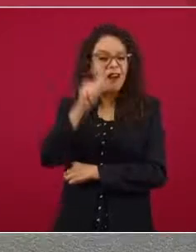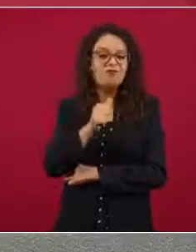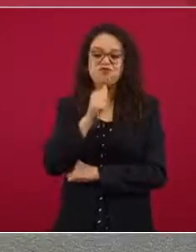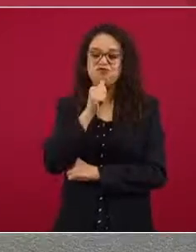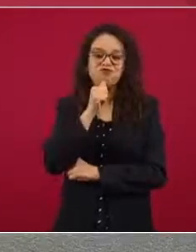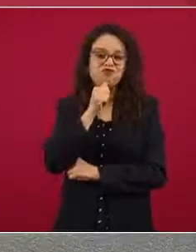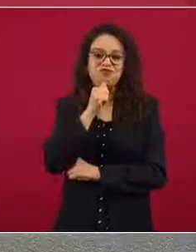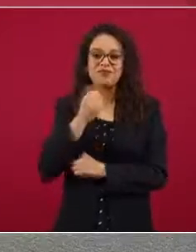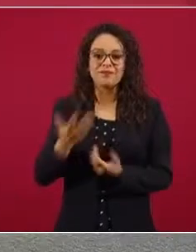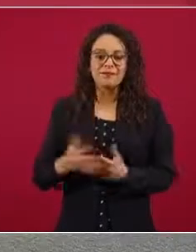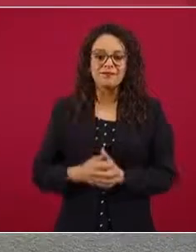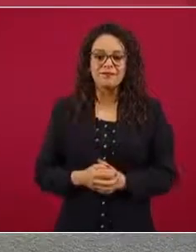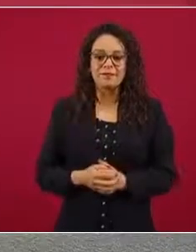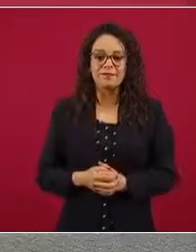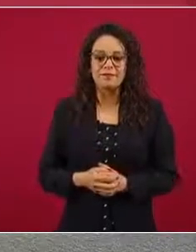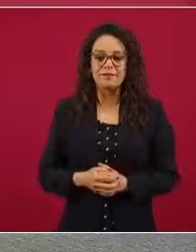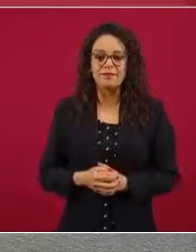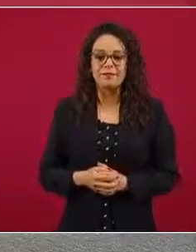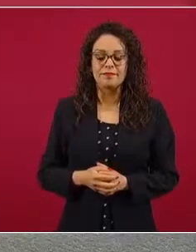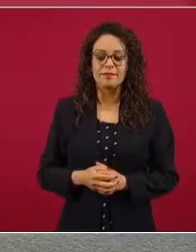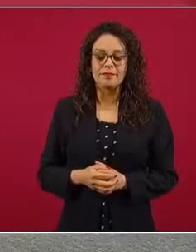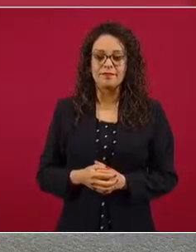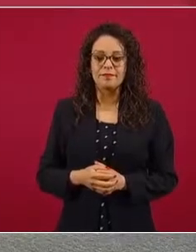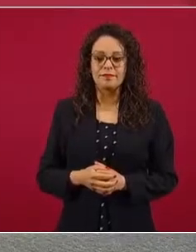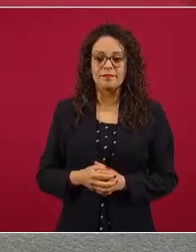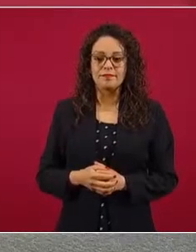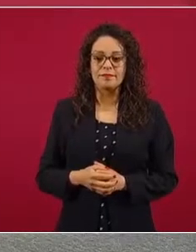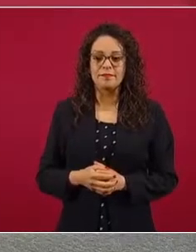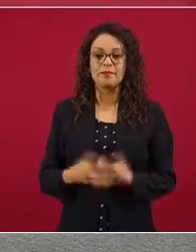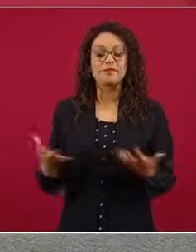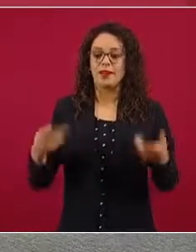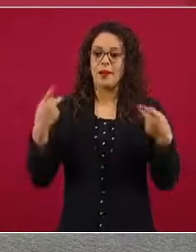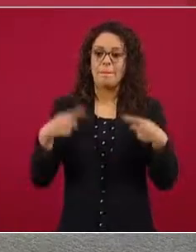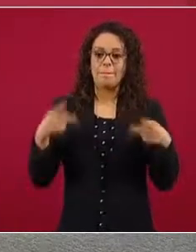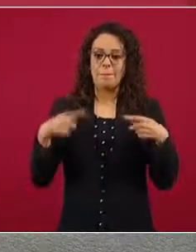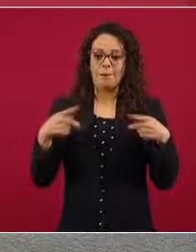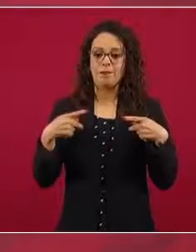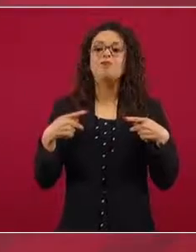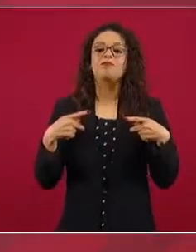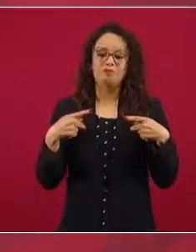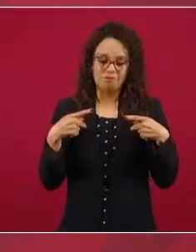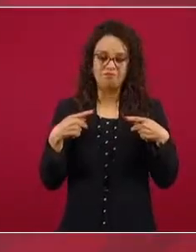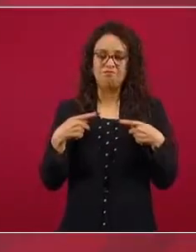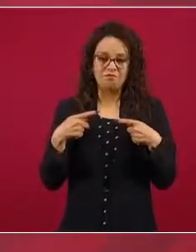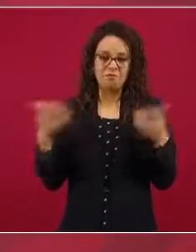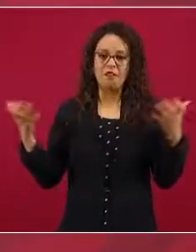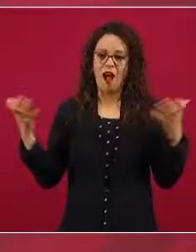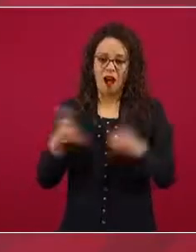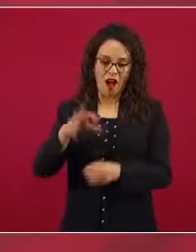y pues la gente votó por un cambio verdadero.